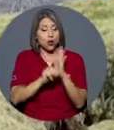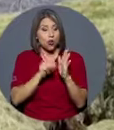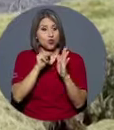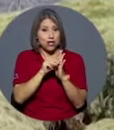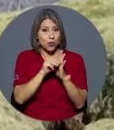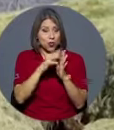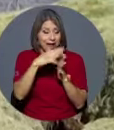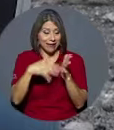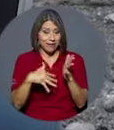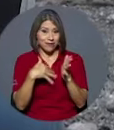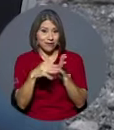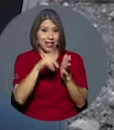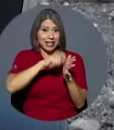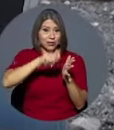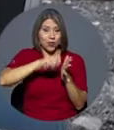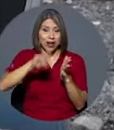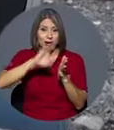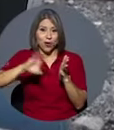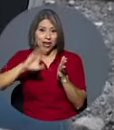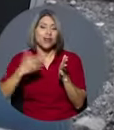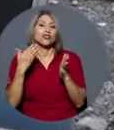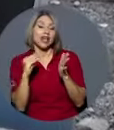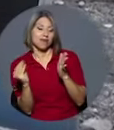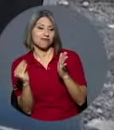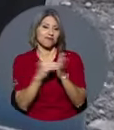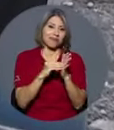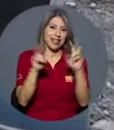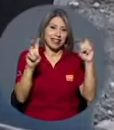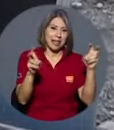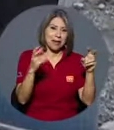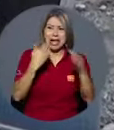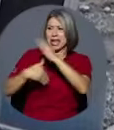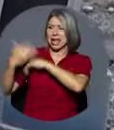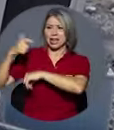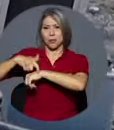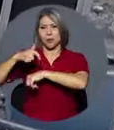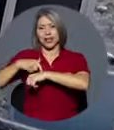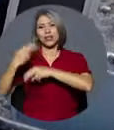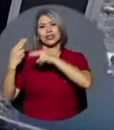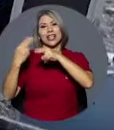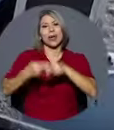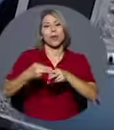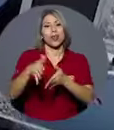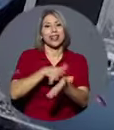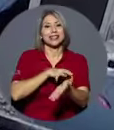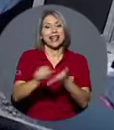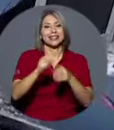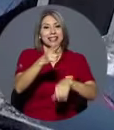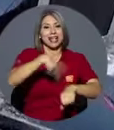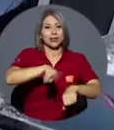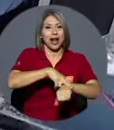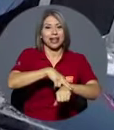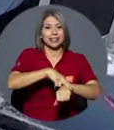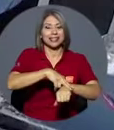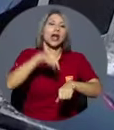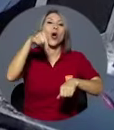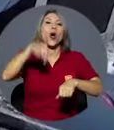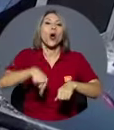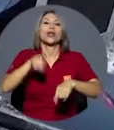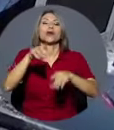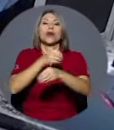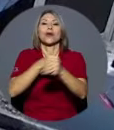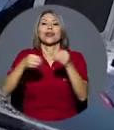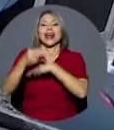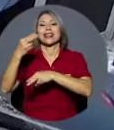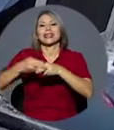currícula de primaria y secundaria el tema del, bueno, que en aquel momento se llamó desastres desastres naturales. Hoy hay una